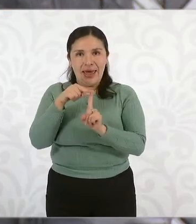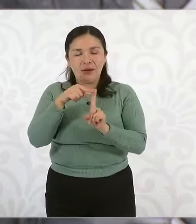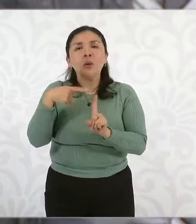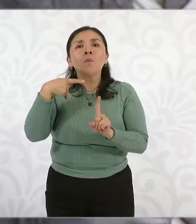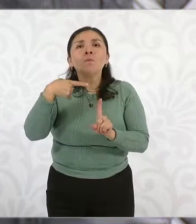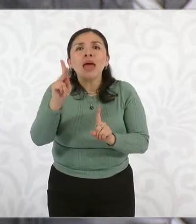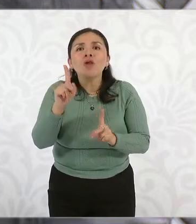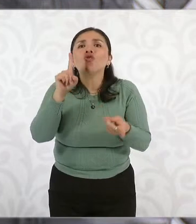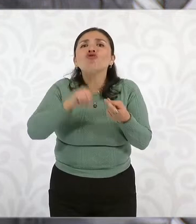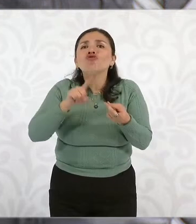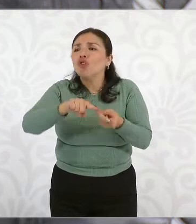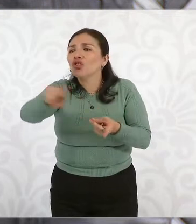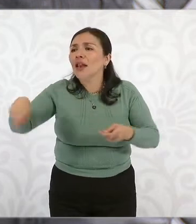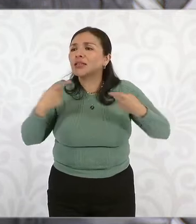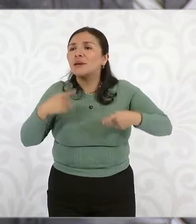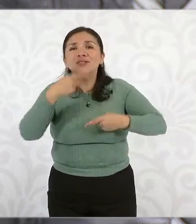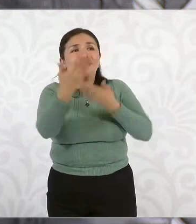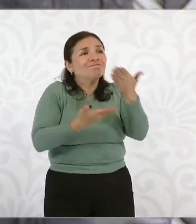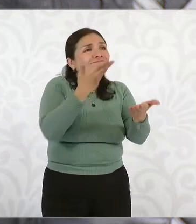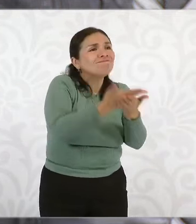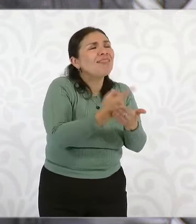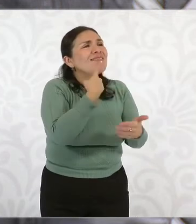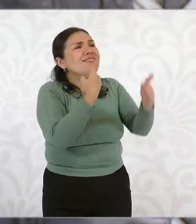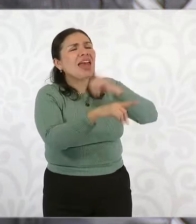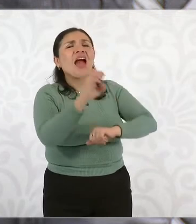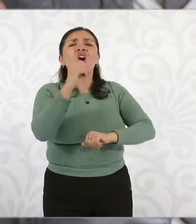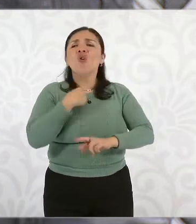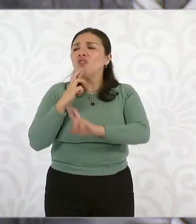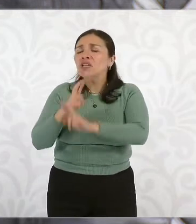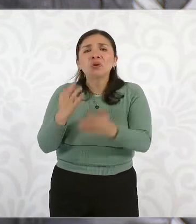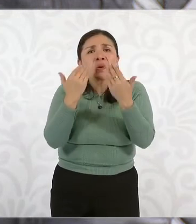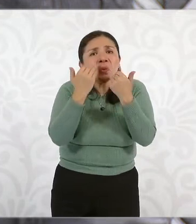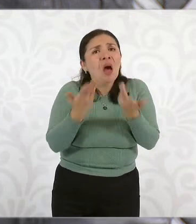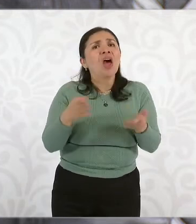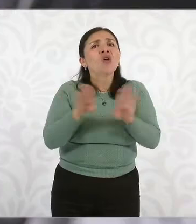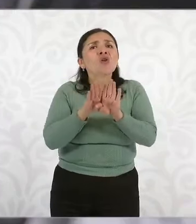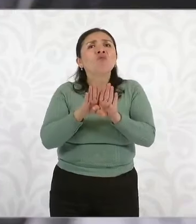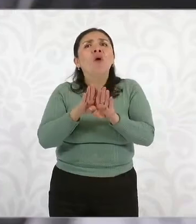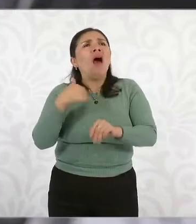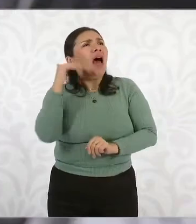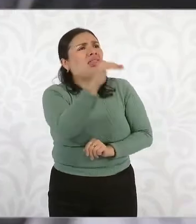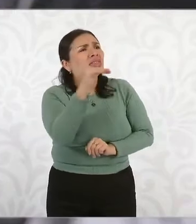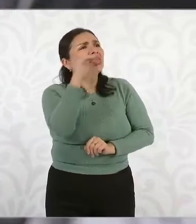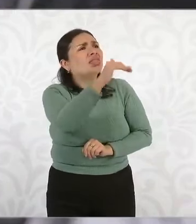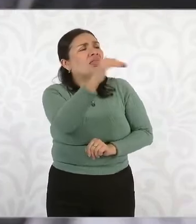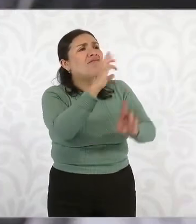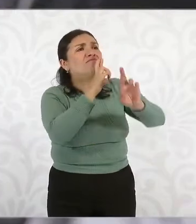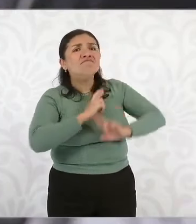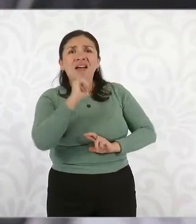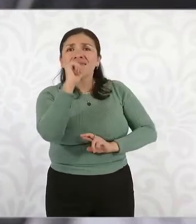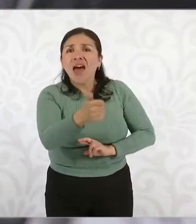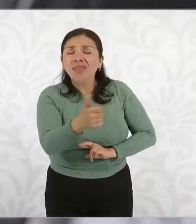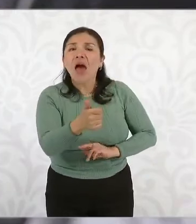en donde puedo llevar a cabo mi queja, no contesto, no respondo, no tengo un mecanismo eficaz. Entonces, tener